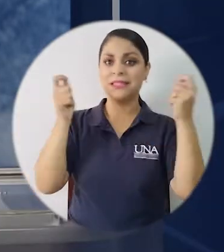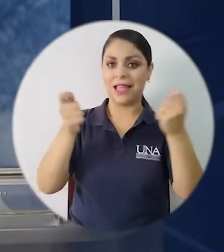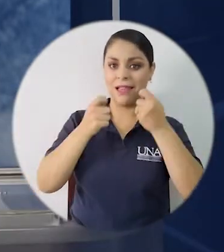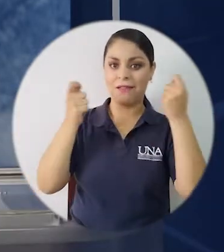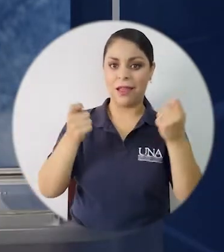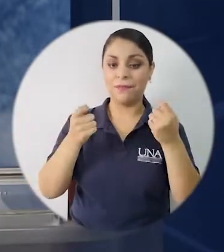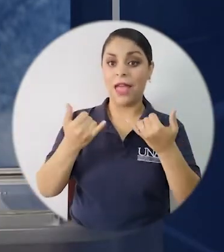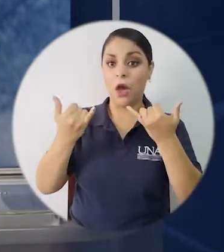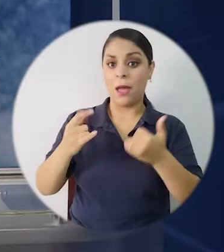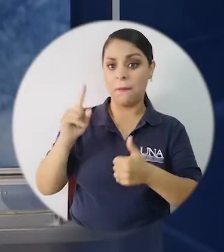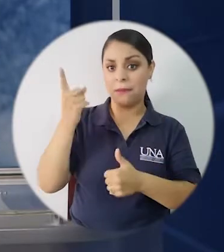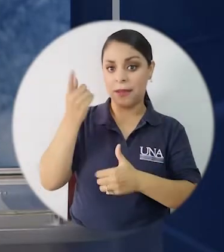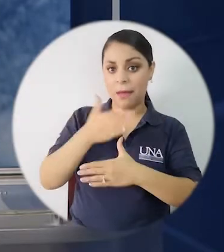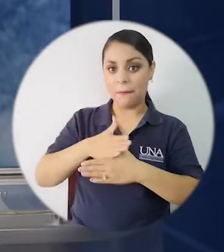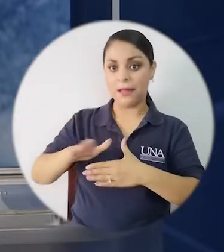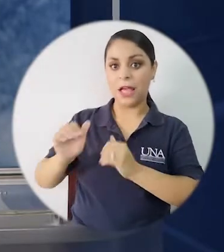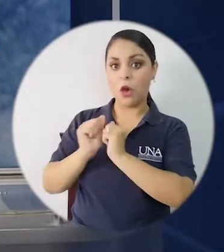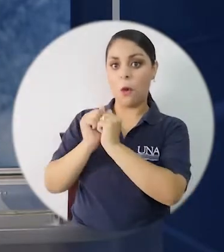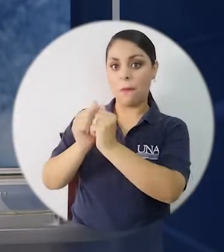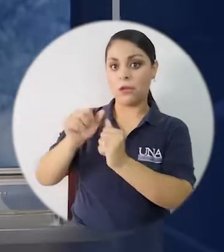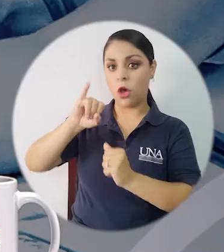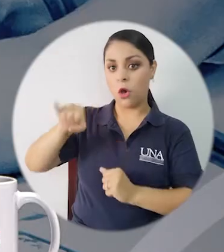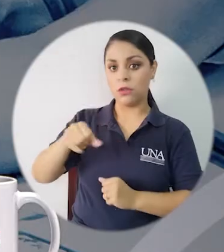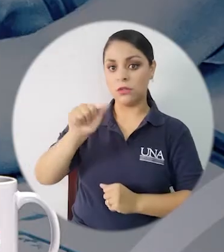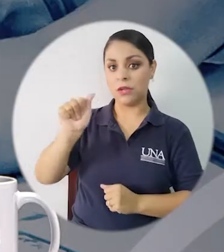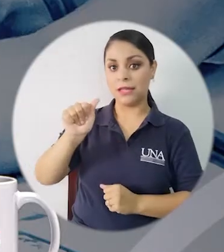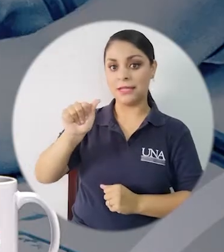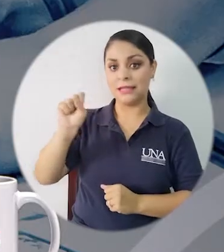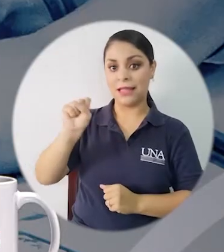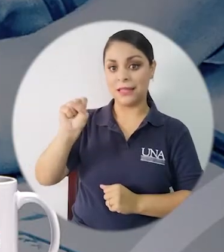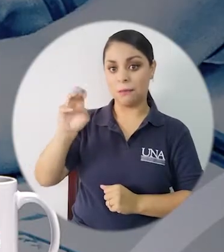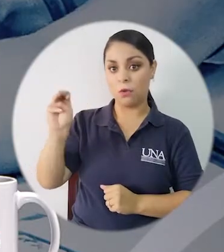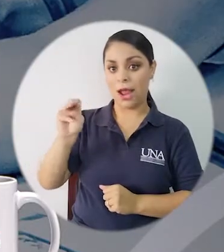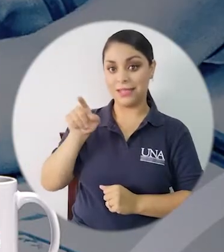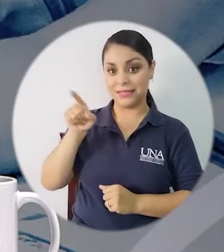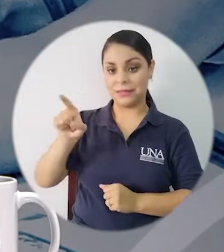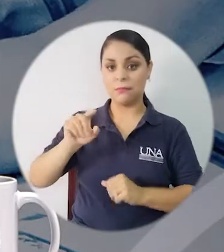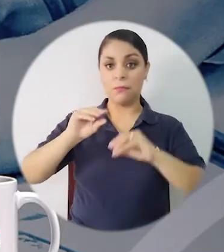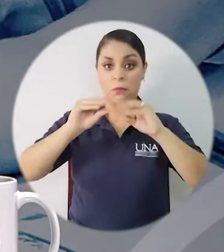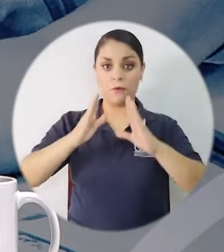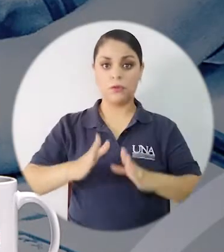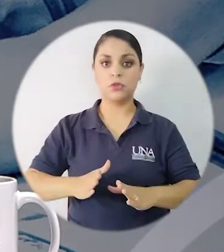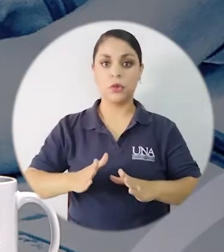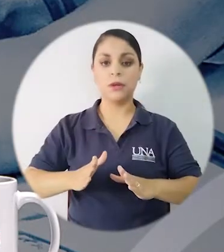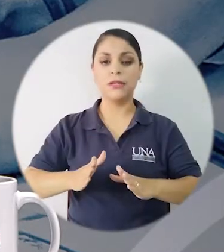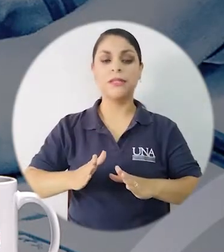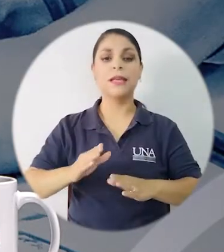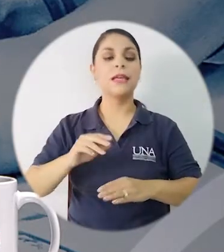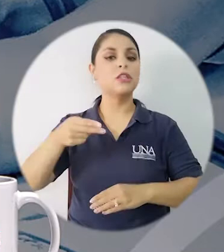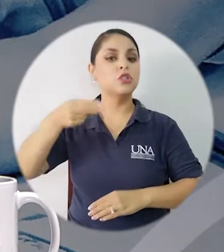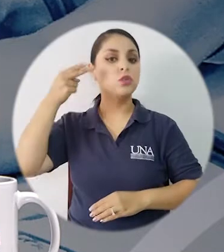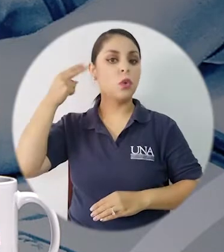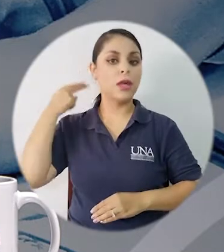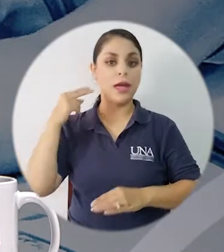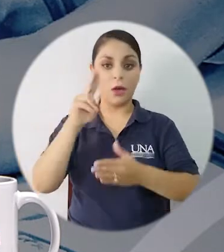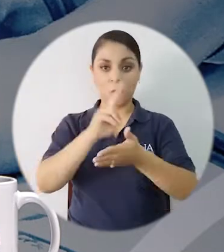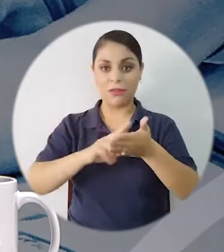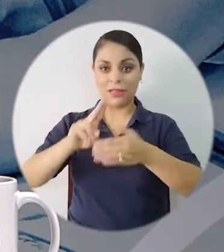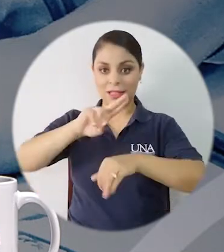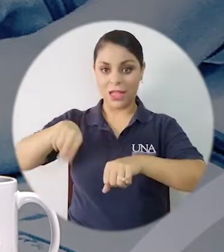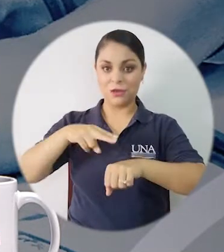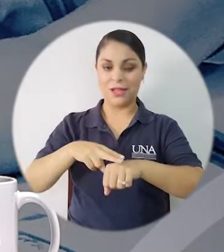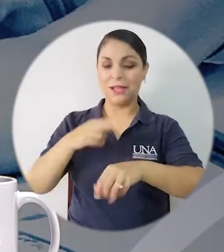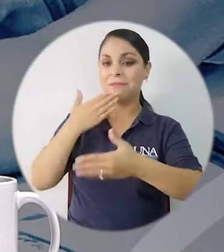esta oportunidad de este tema, en este primer programa, nos acompaña José Aurelio Sandí Morales, quien es académico de la Escuela de Historia de la